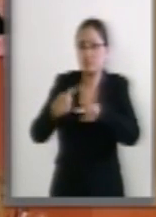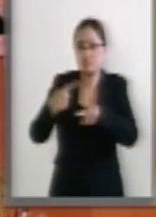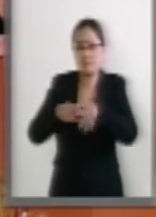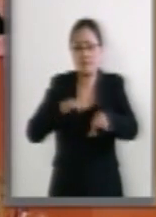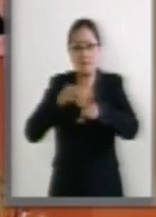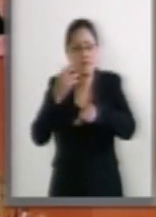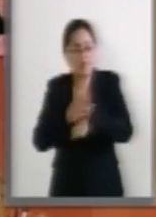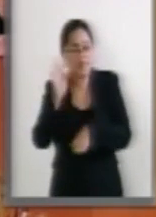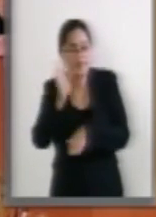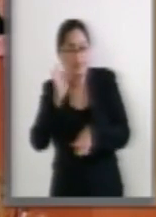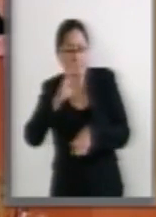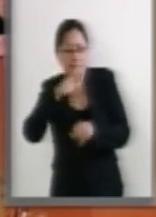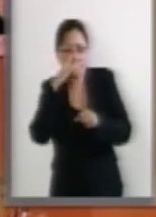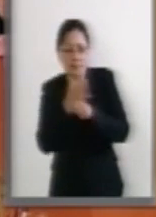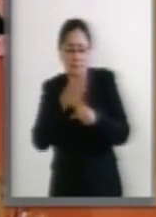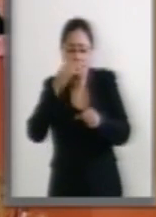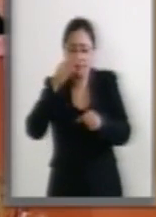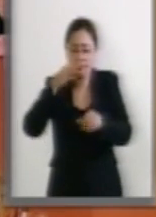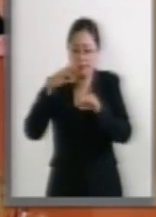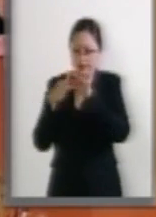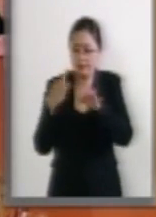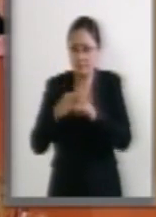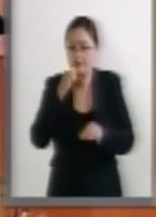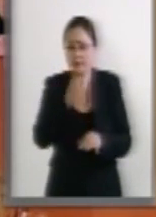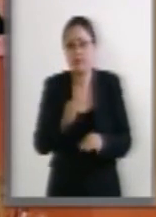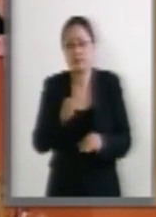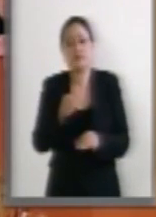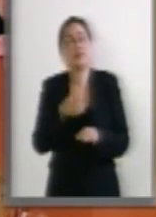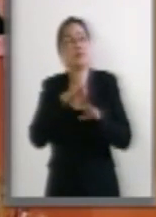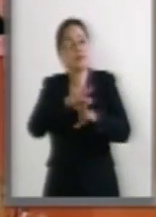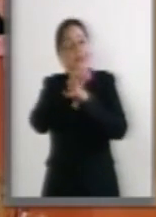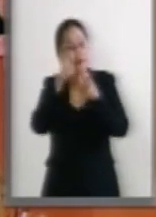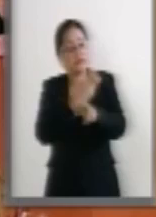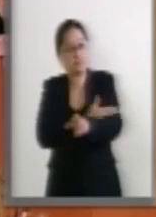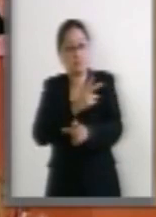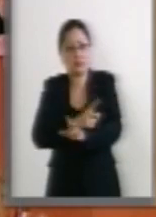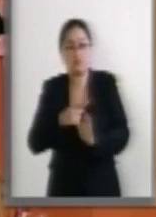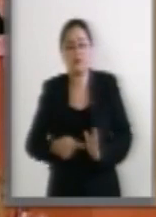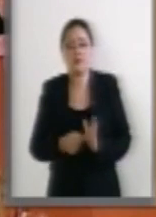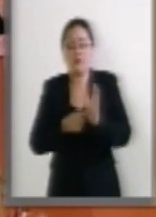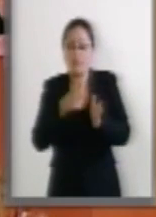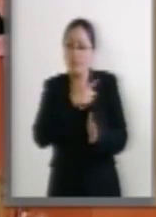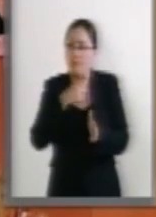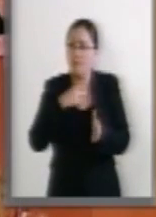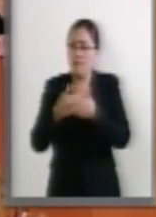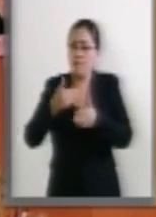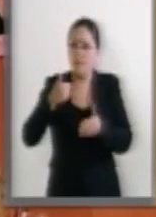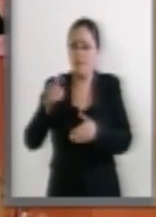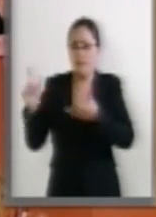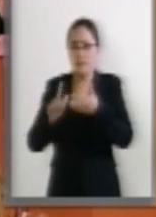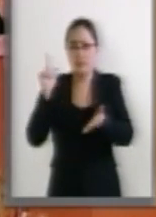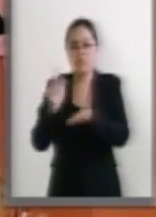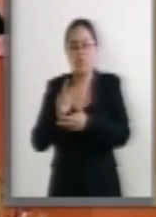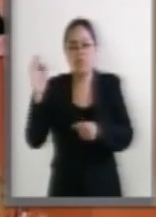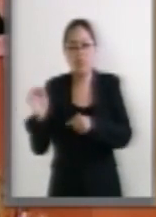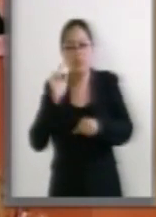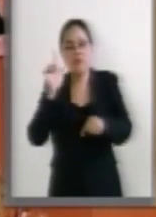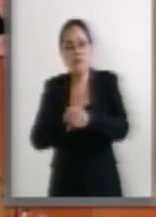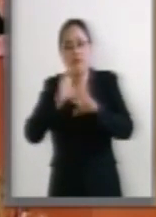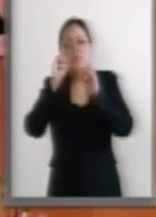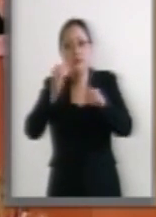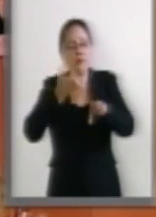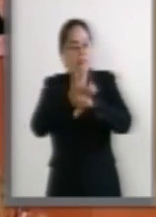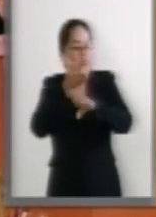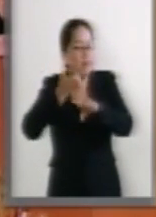de obligaciones de transparencia que deberán prever tanto la ley federal como las entidades